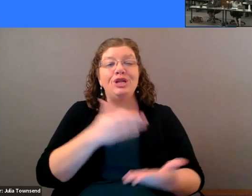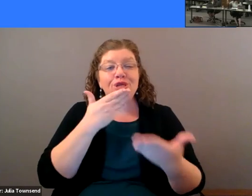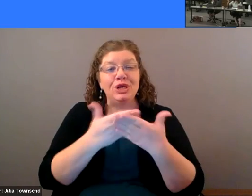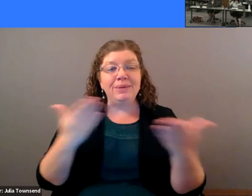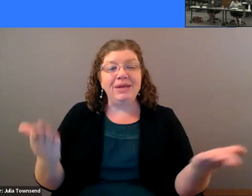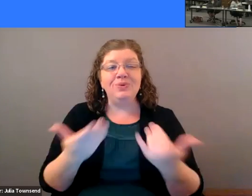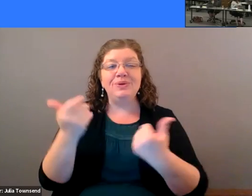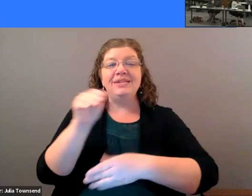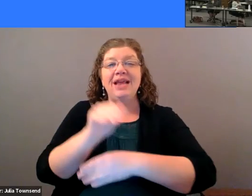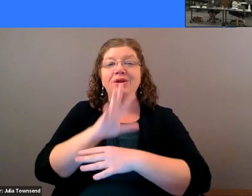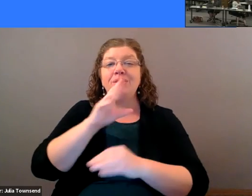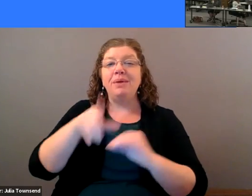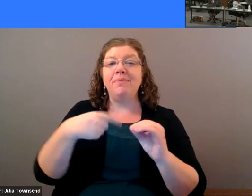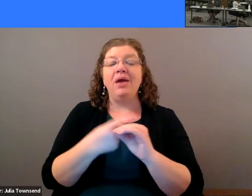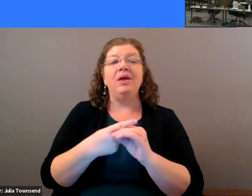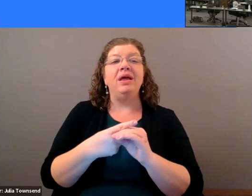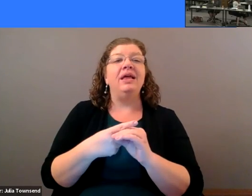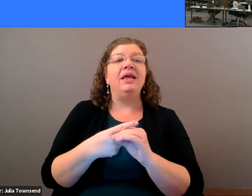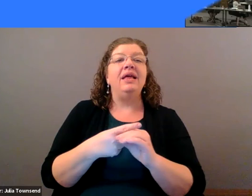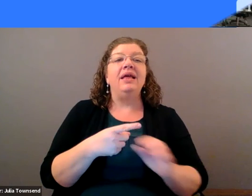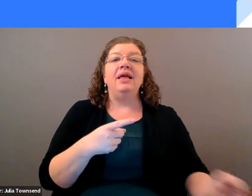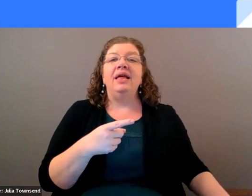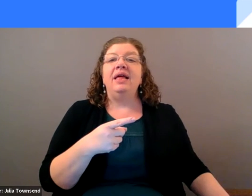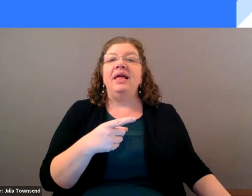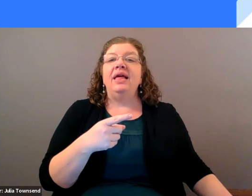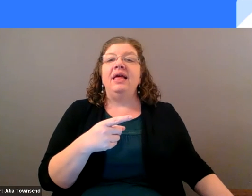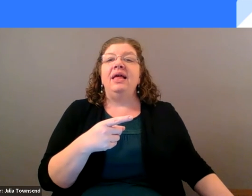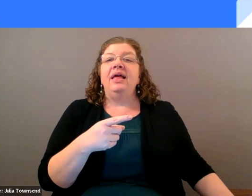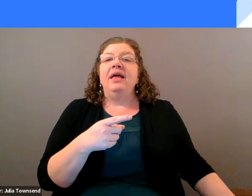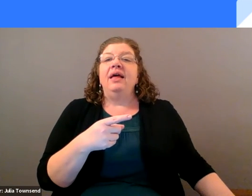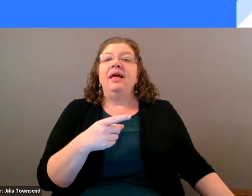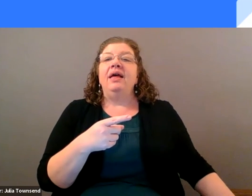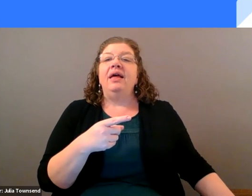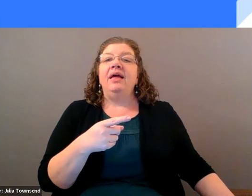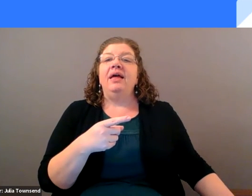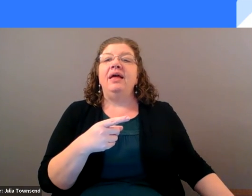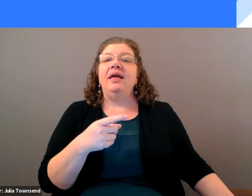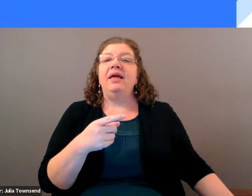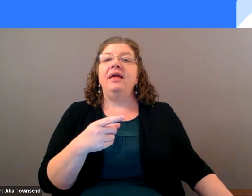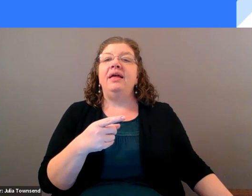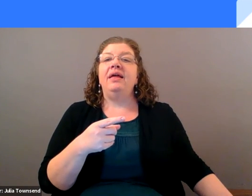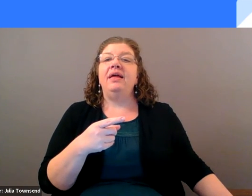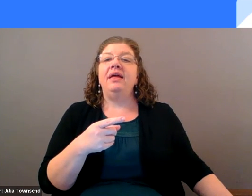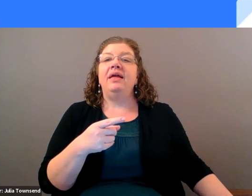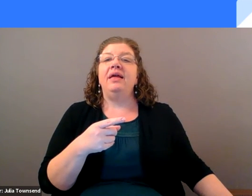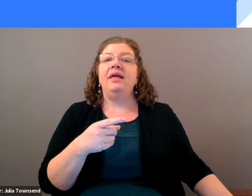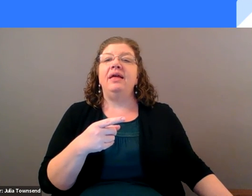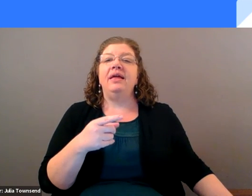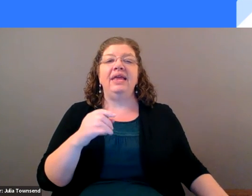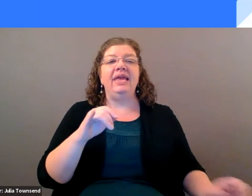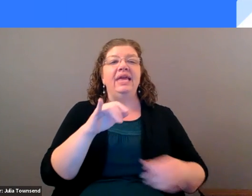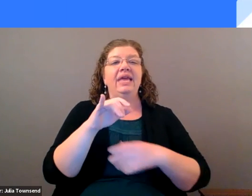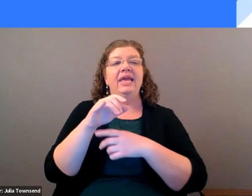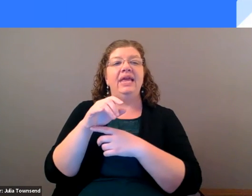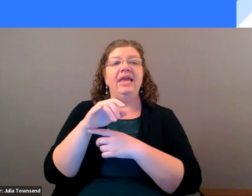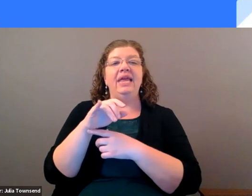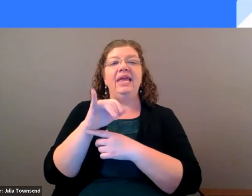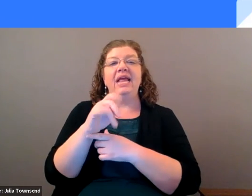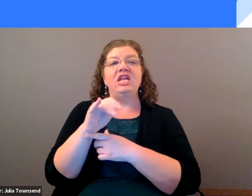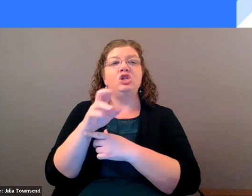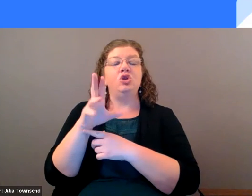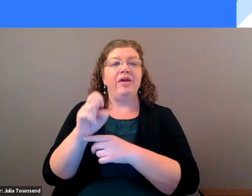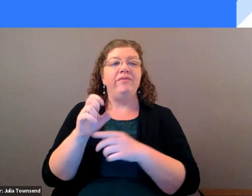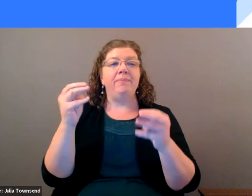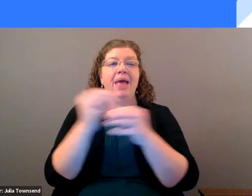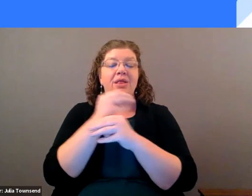da mucho gusto estar aquí con ustedes para hablar sobre el programa de matemáticas Illustrative Mathematics. En el 2016,